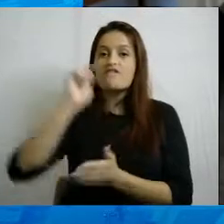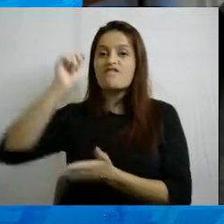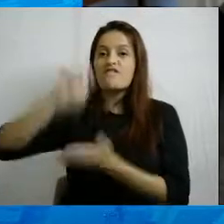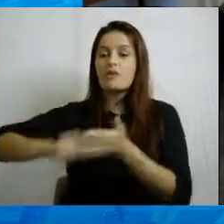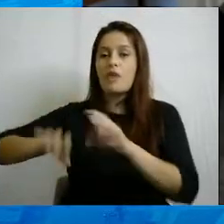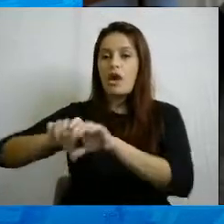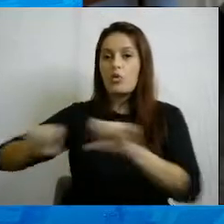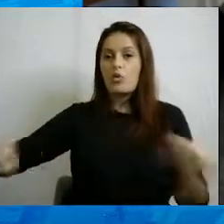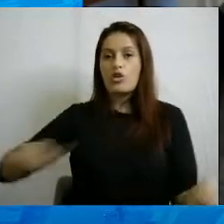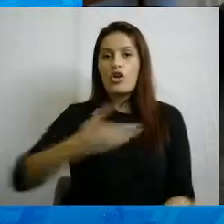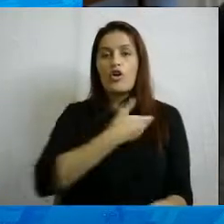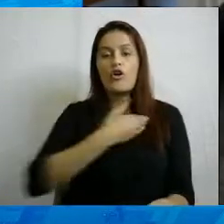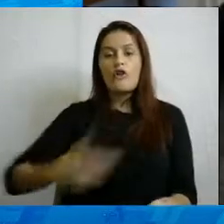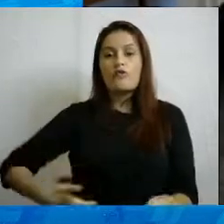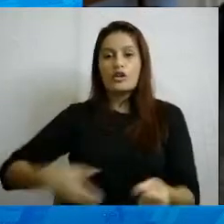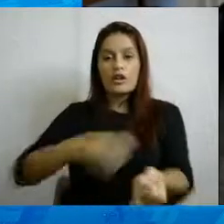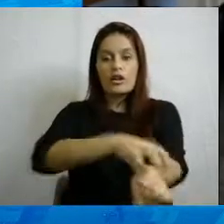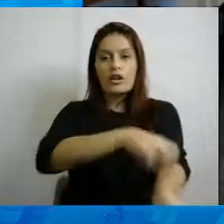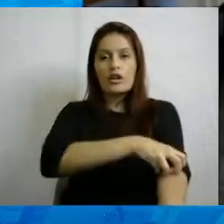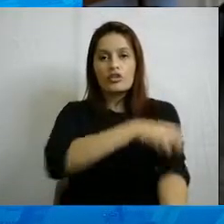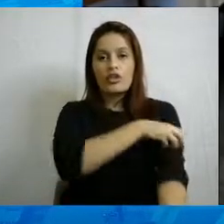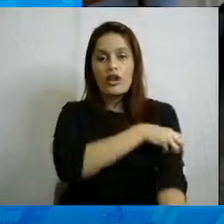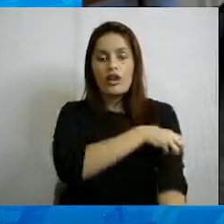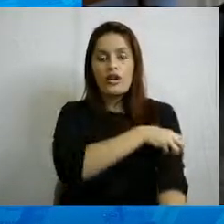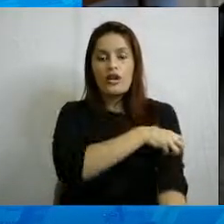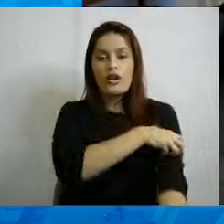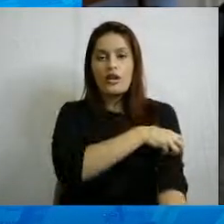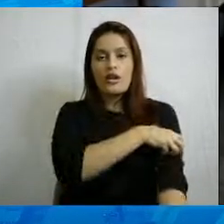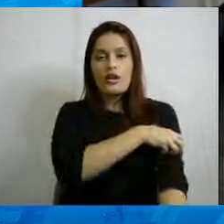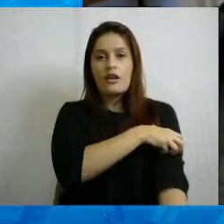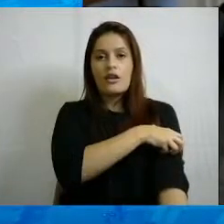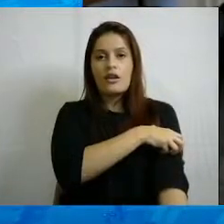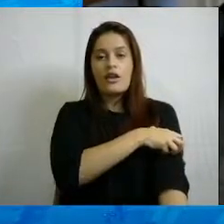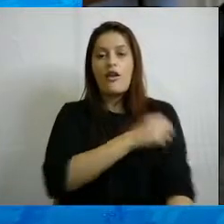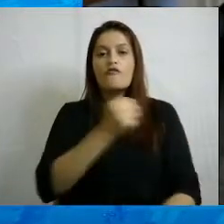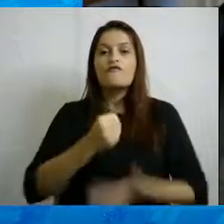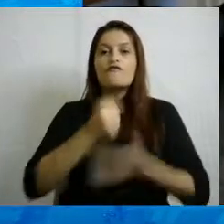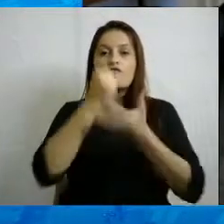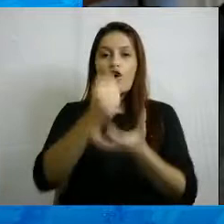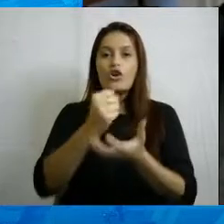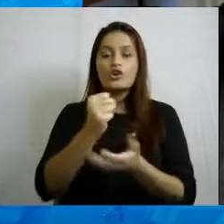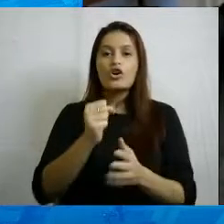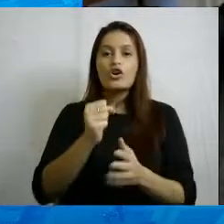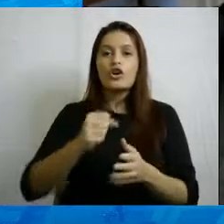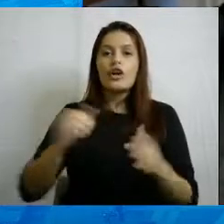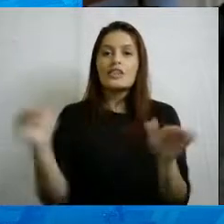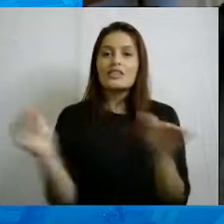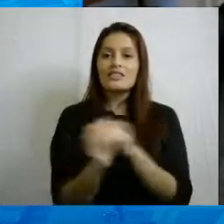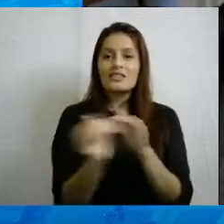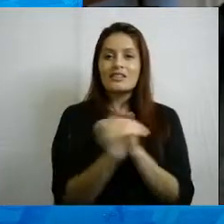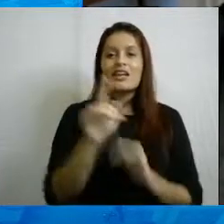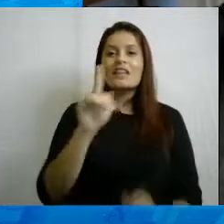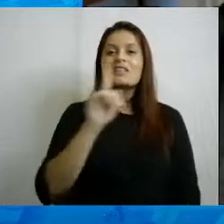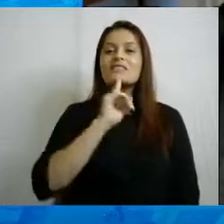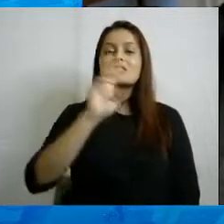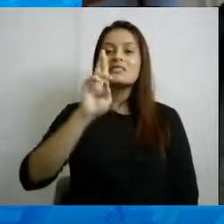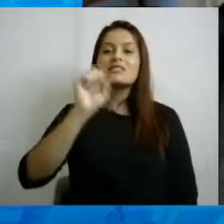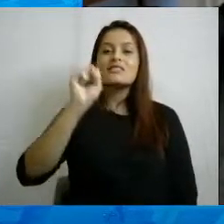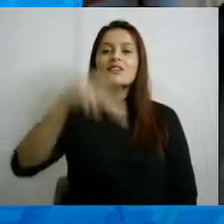con el gobierno regional, que son los fondos de compensación del Transantiago, justamente para ir en mejora